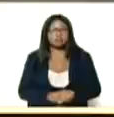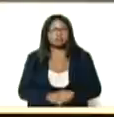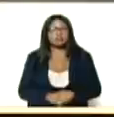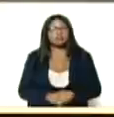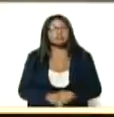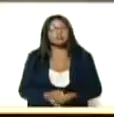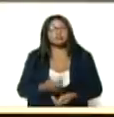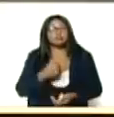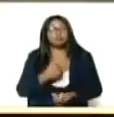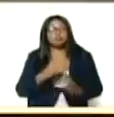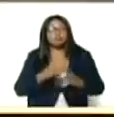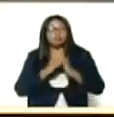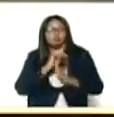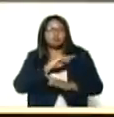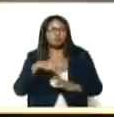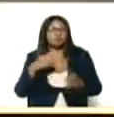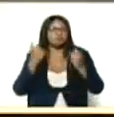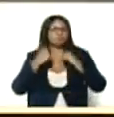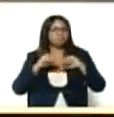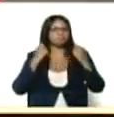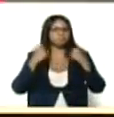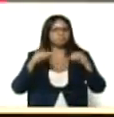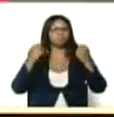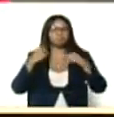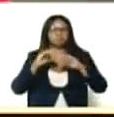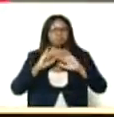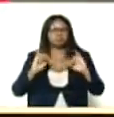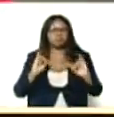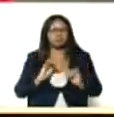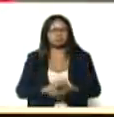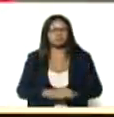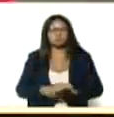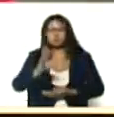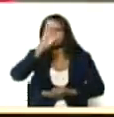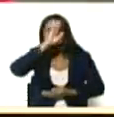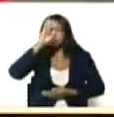nosotros estamos preparándonos, Diosdado,